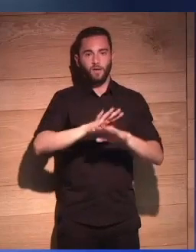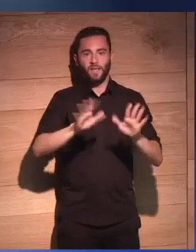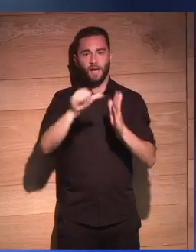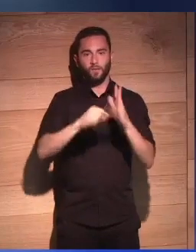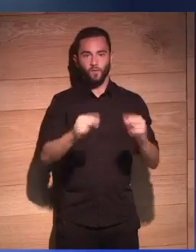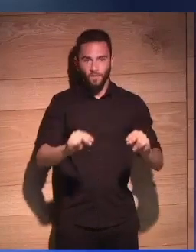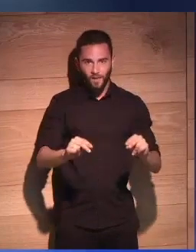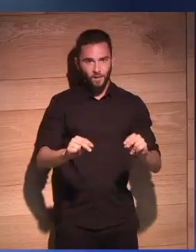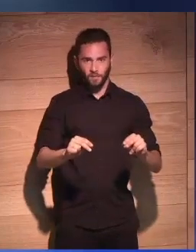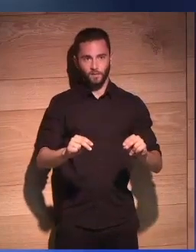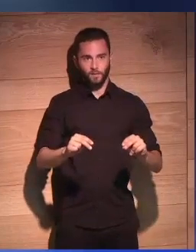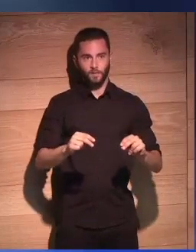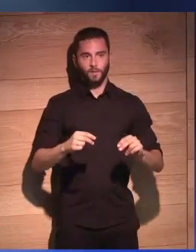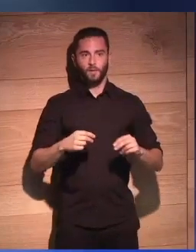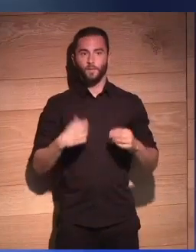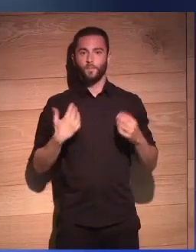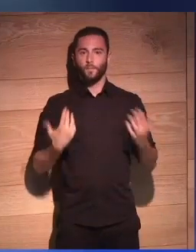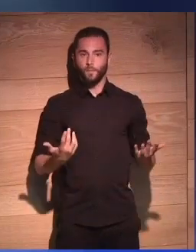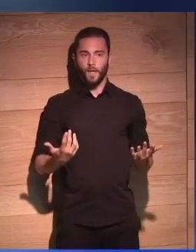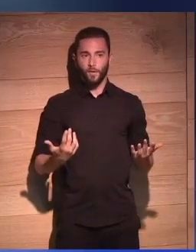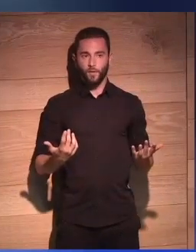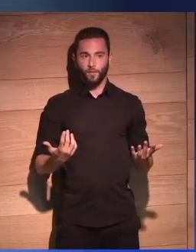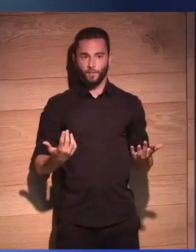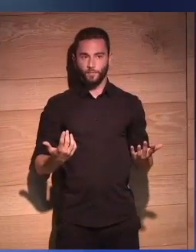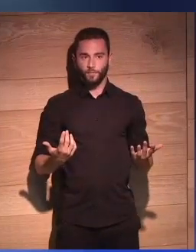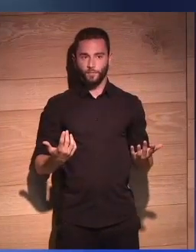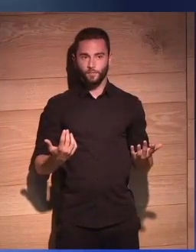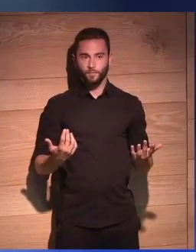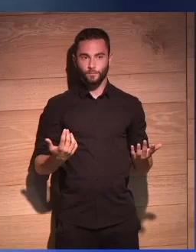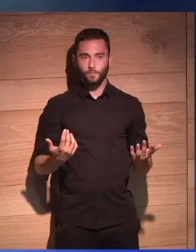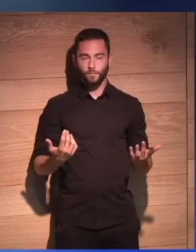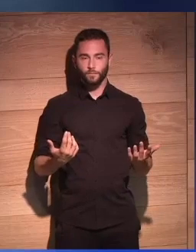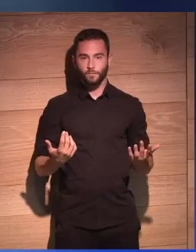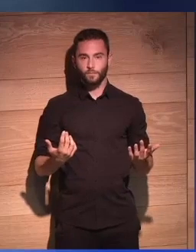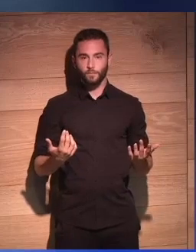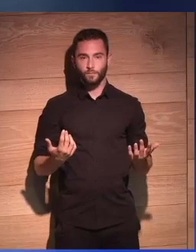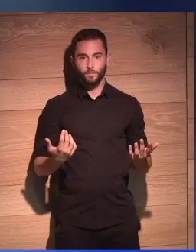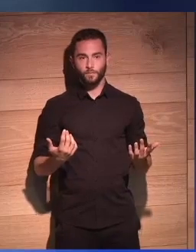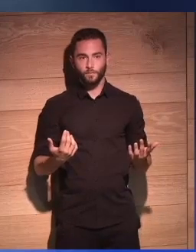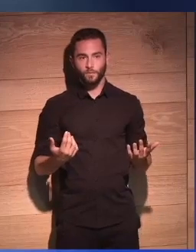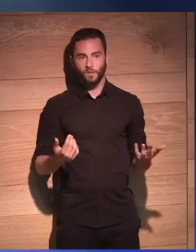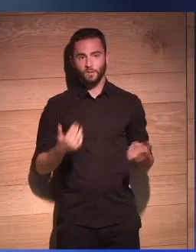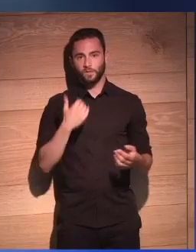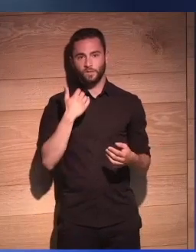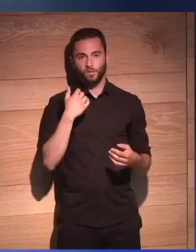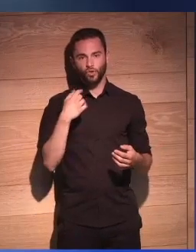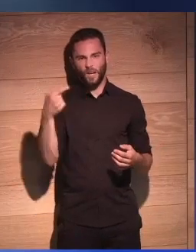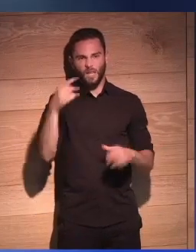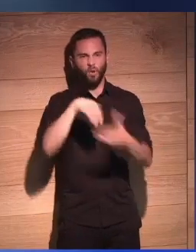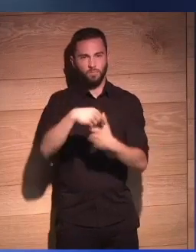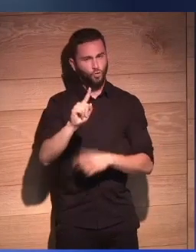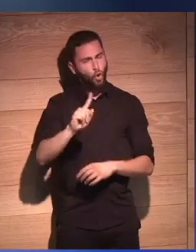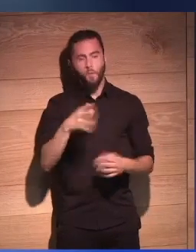el capítulo. Pero, entonces, en lugar de caer en ese estado un poco macabro, mejor decir,